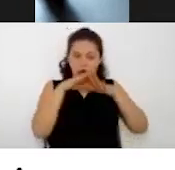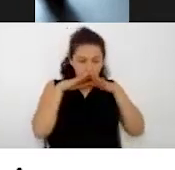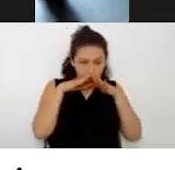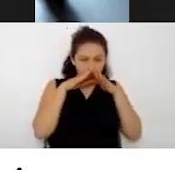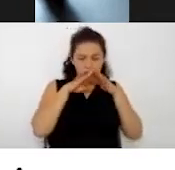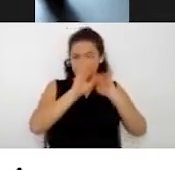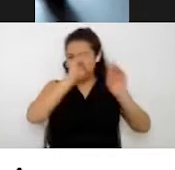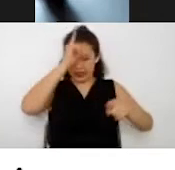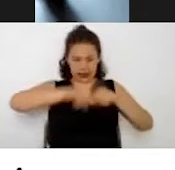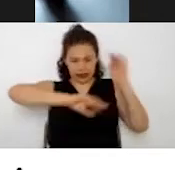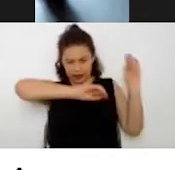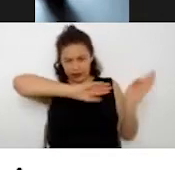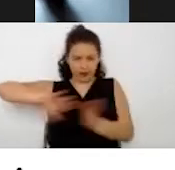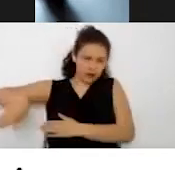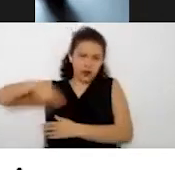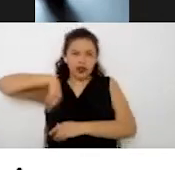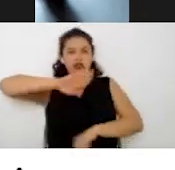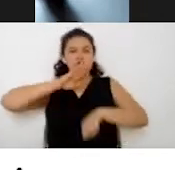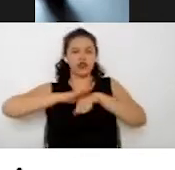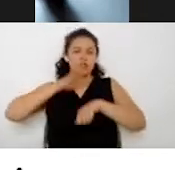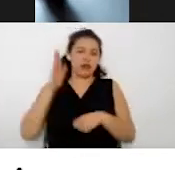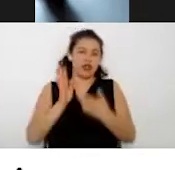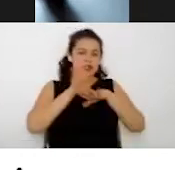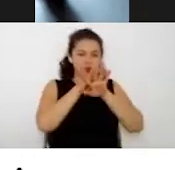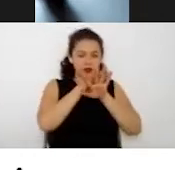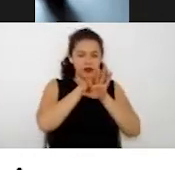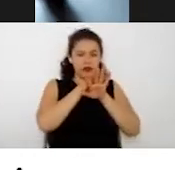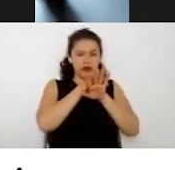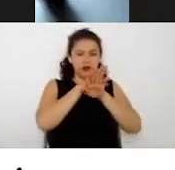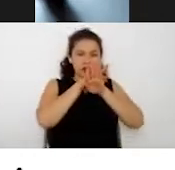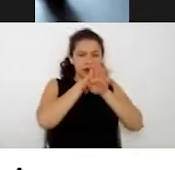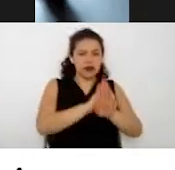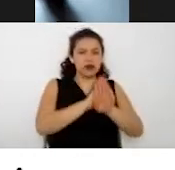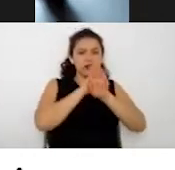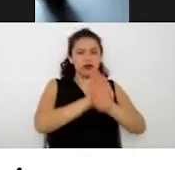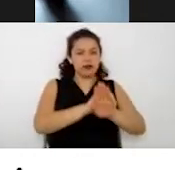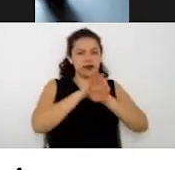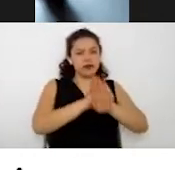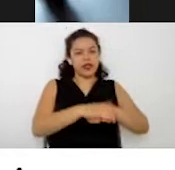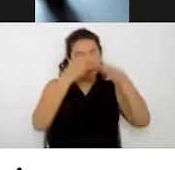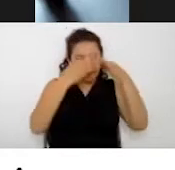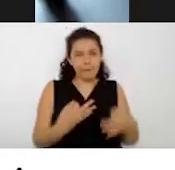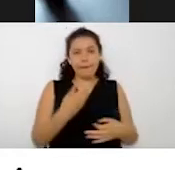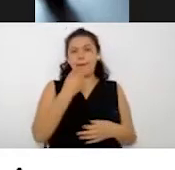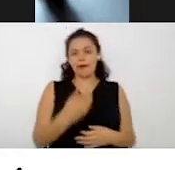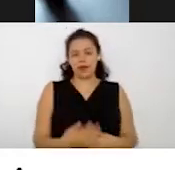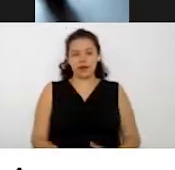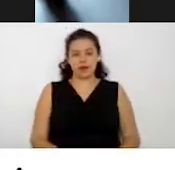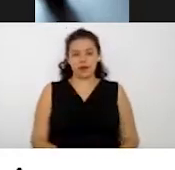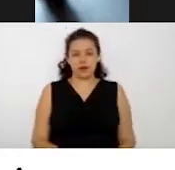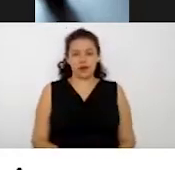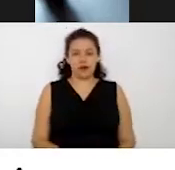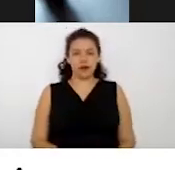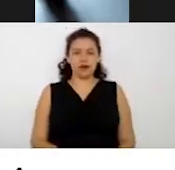respiraciones boca a boca y nos vamos a enfocar simplemente en dar compresiones de calidad. ¿Ok?